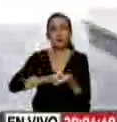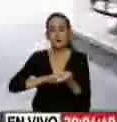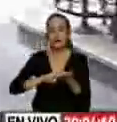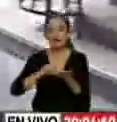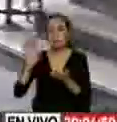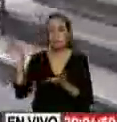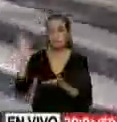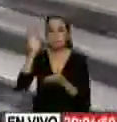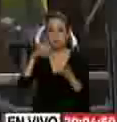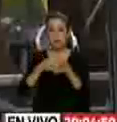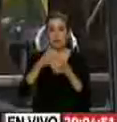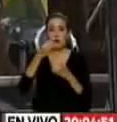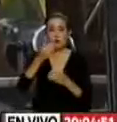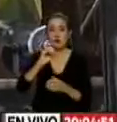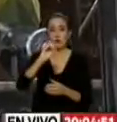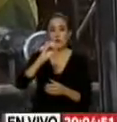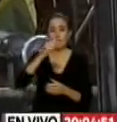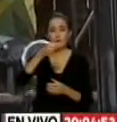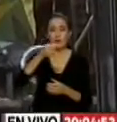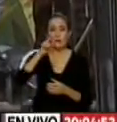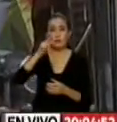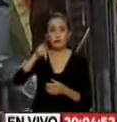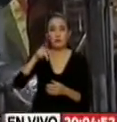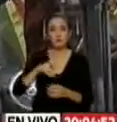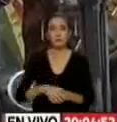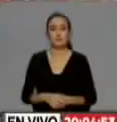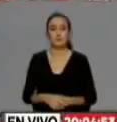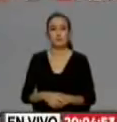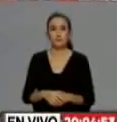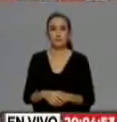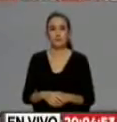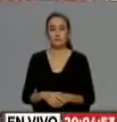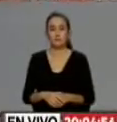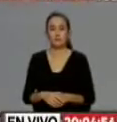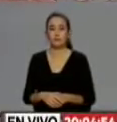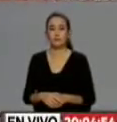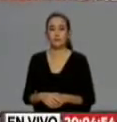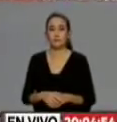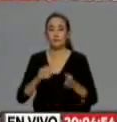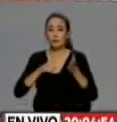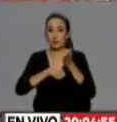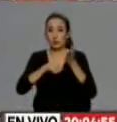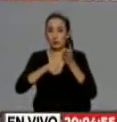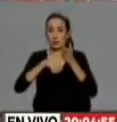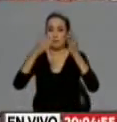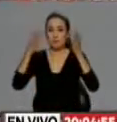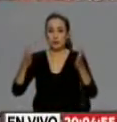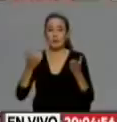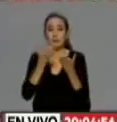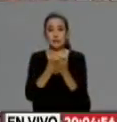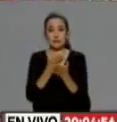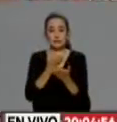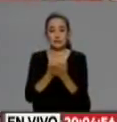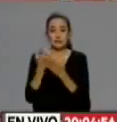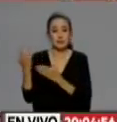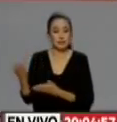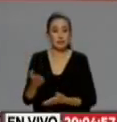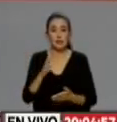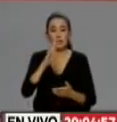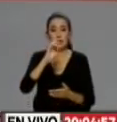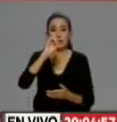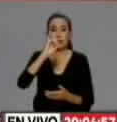los delegados de la OGP. César García, Telediario. Y el ministro de Finanzas, Richard Martínez, destacó los